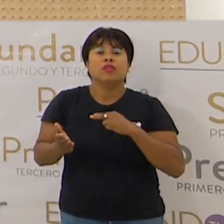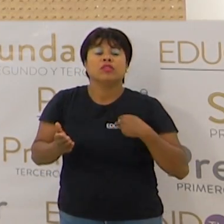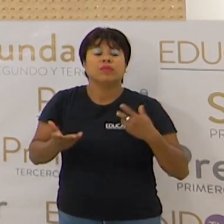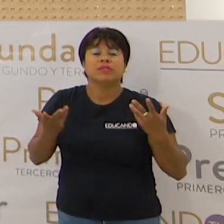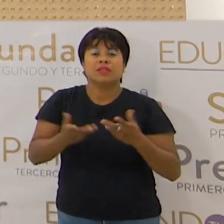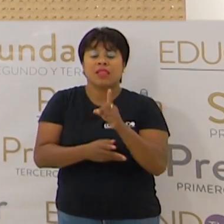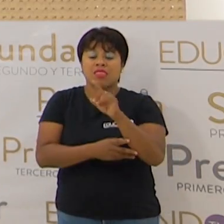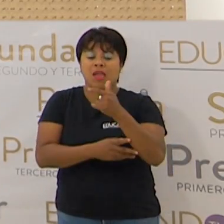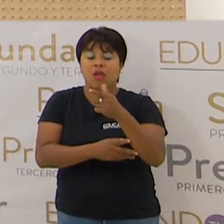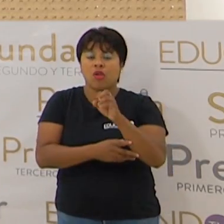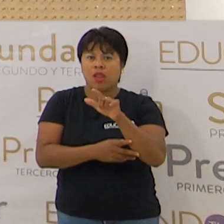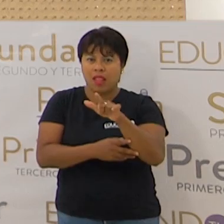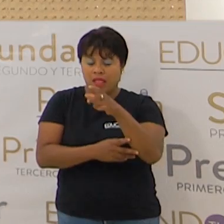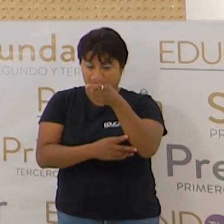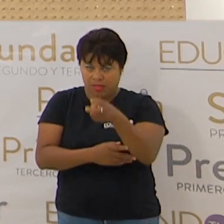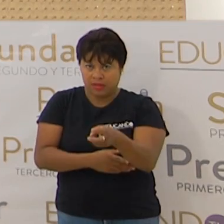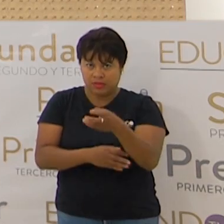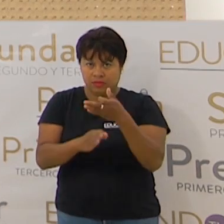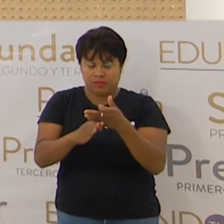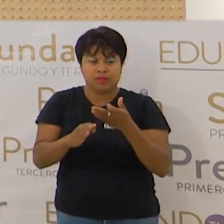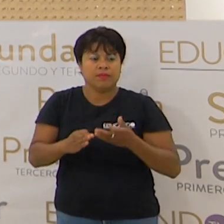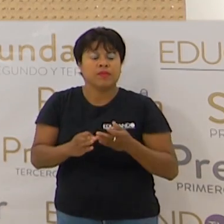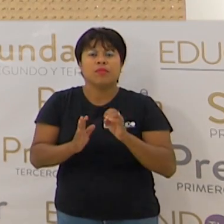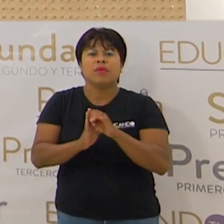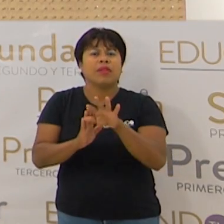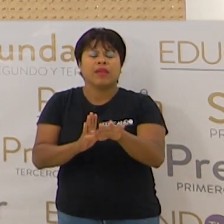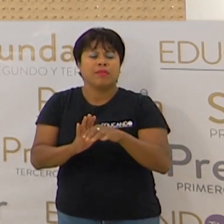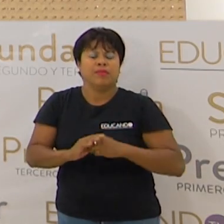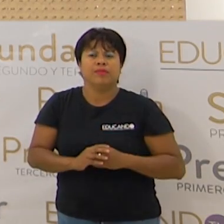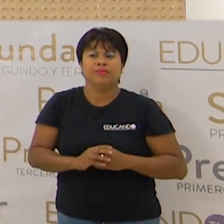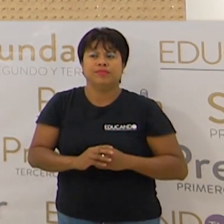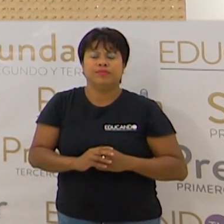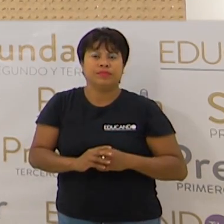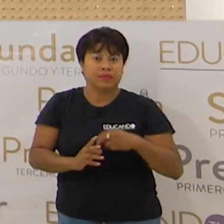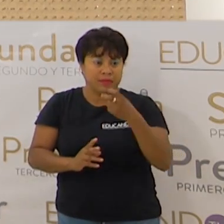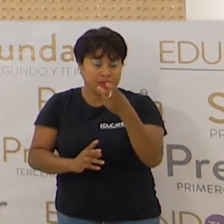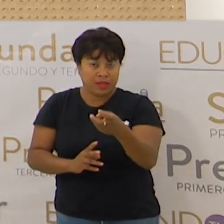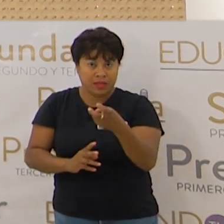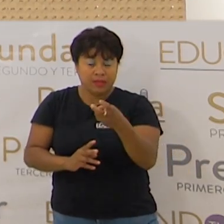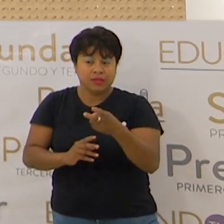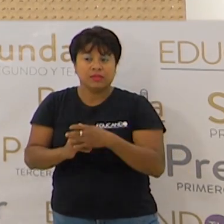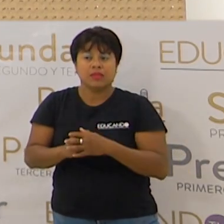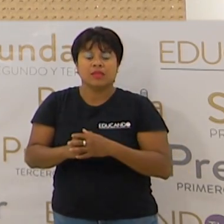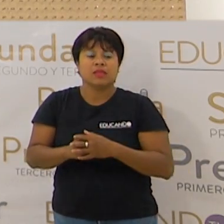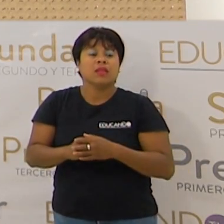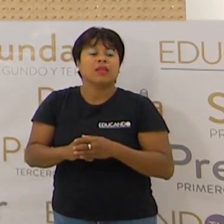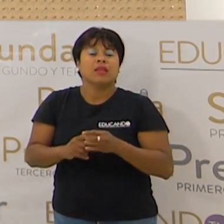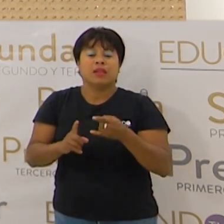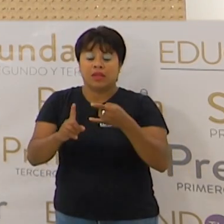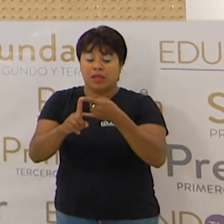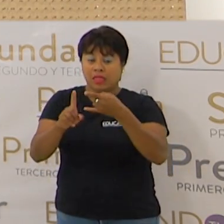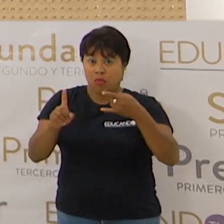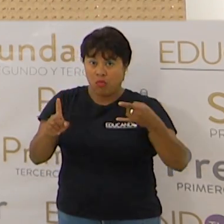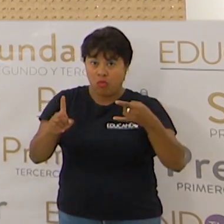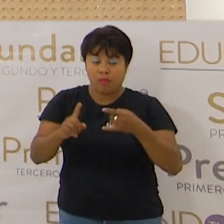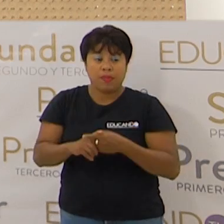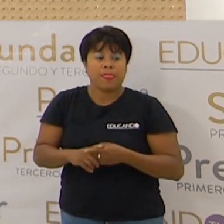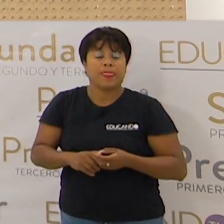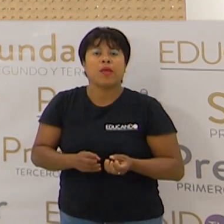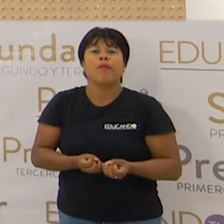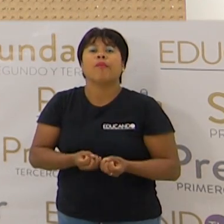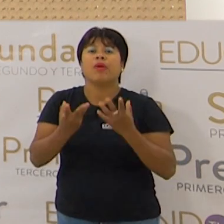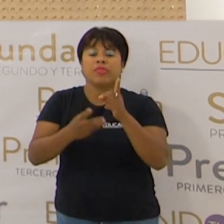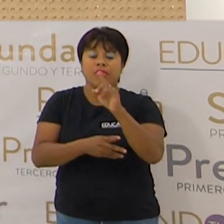trazar las diagonales de estas figuras. Por ejemplo, este rectángulo,